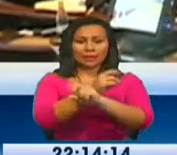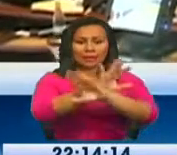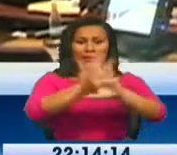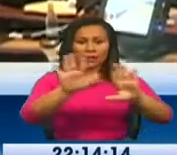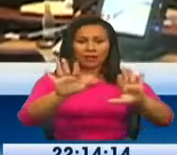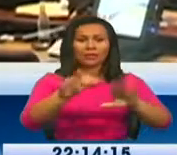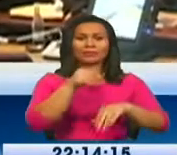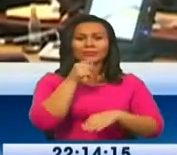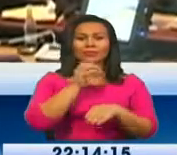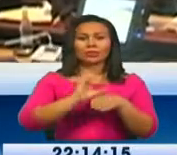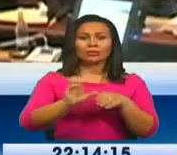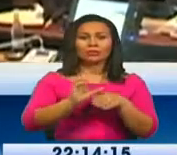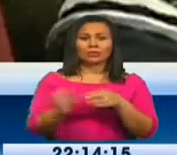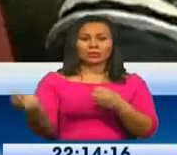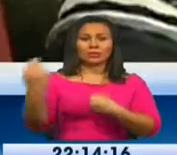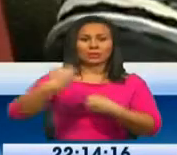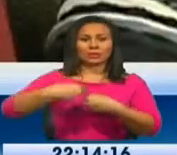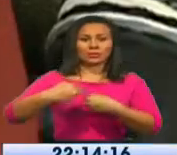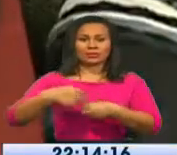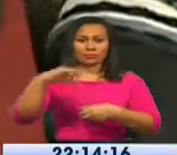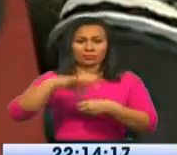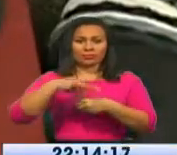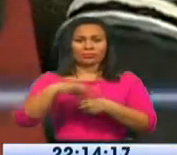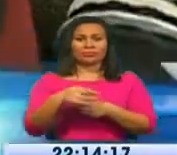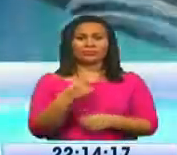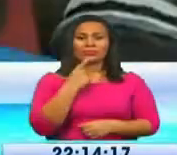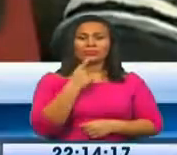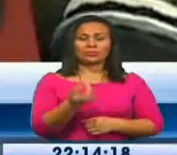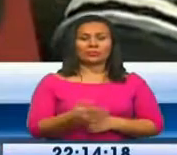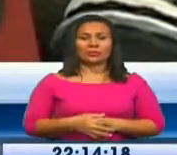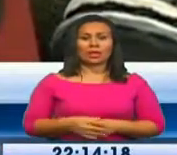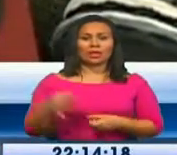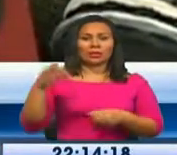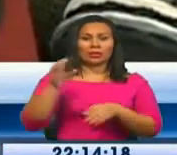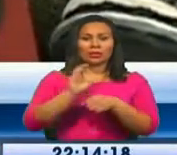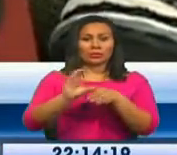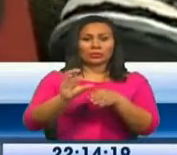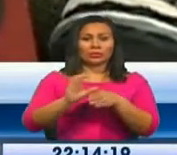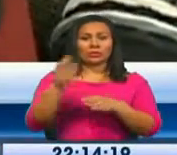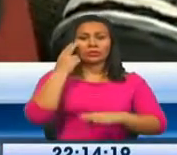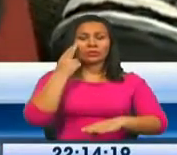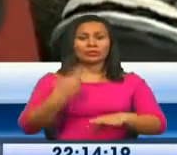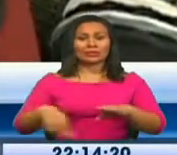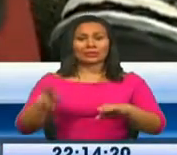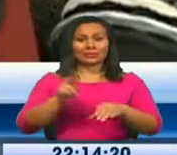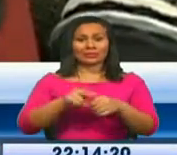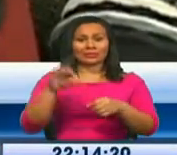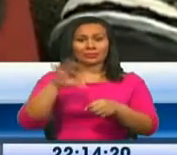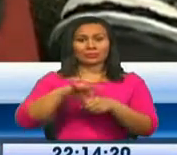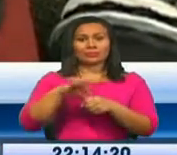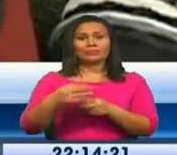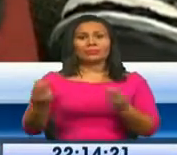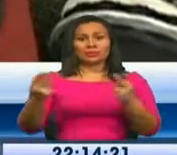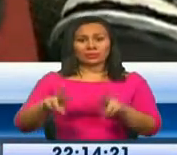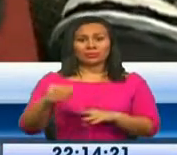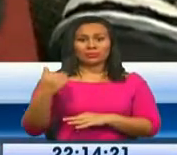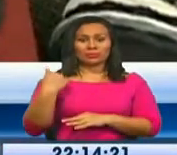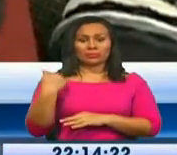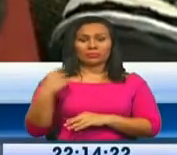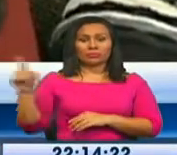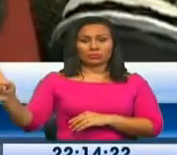del Consejo Nacional Electoral. Y será en este caso el Consejo Nacional Electoral que también tenga que poner